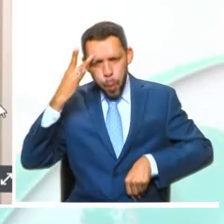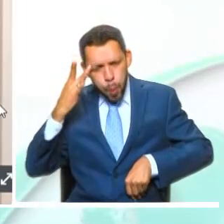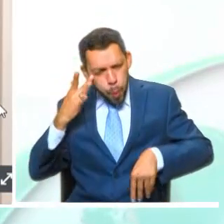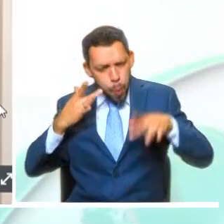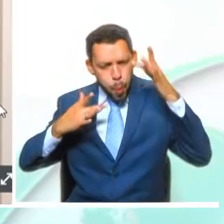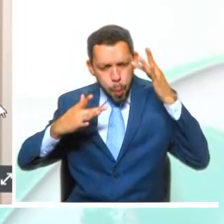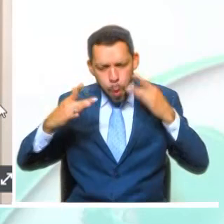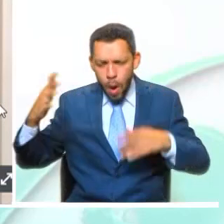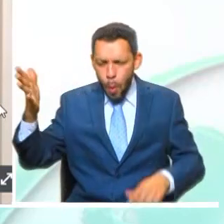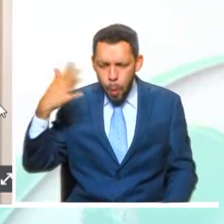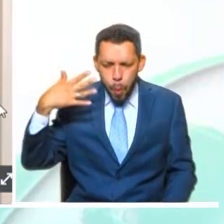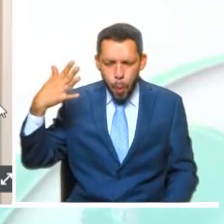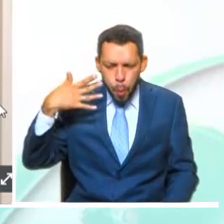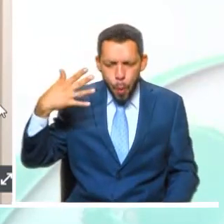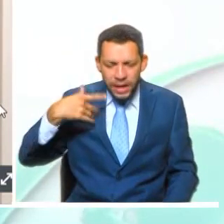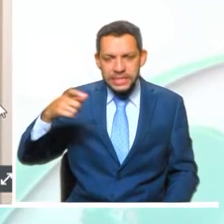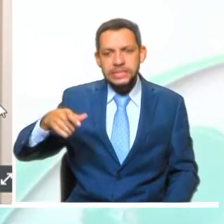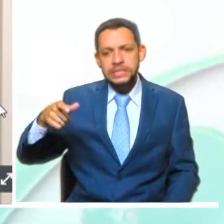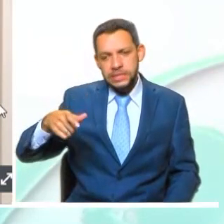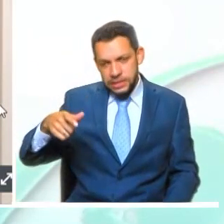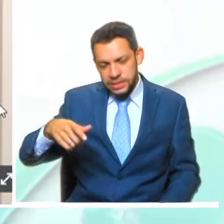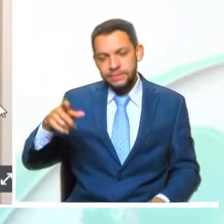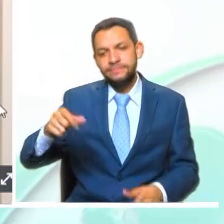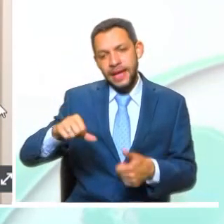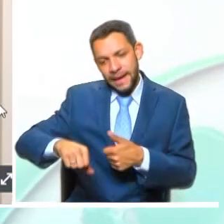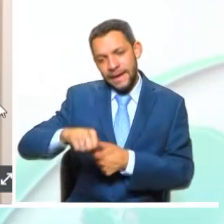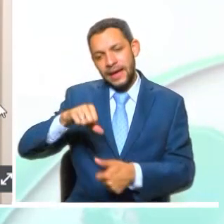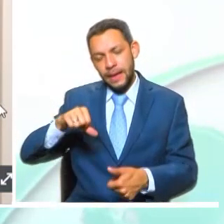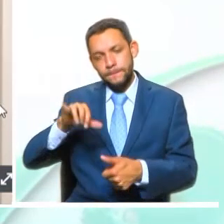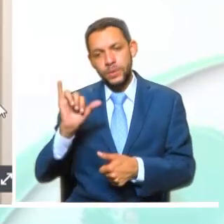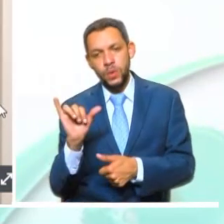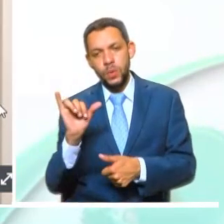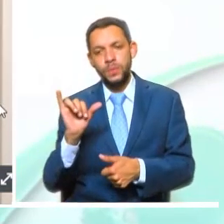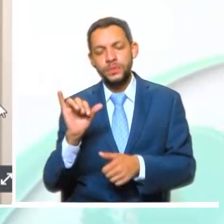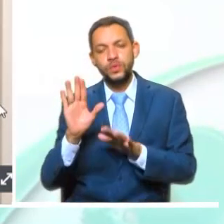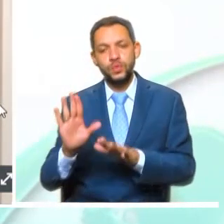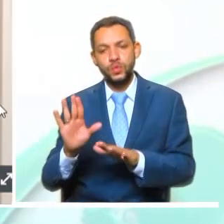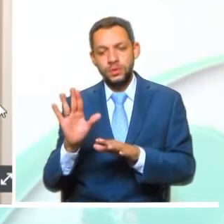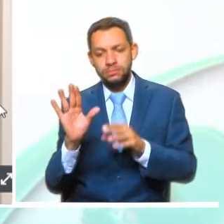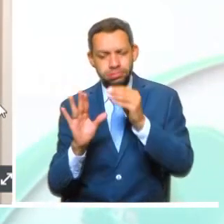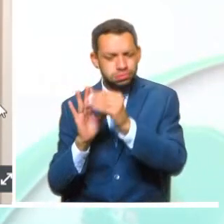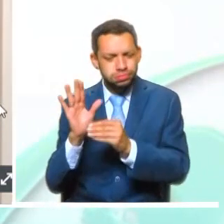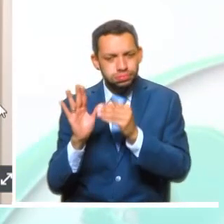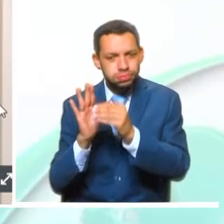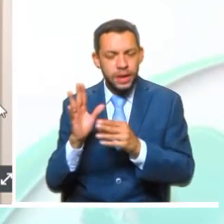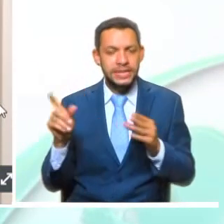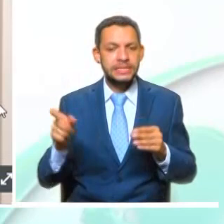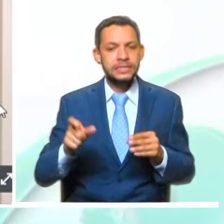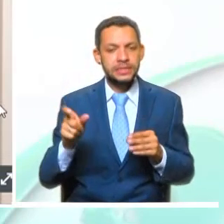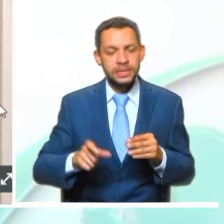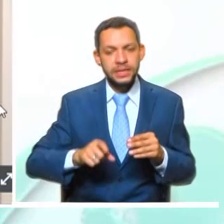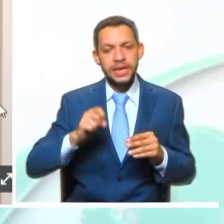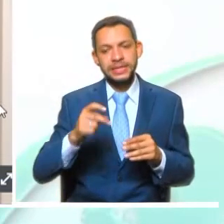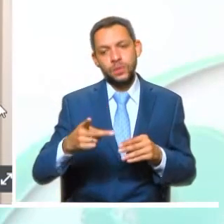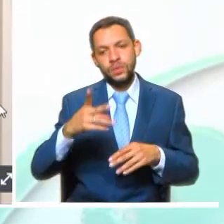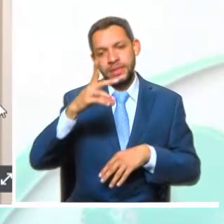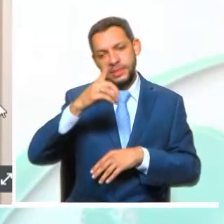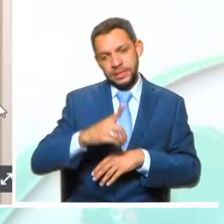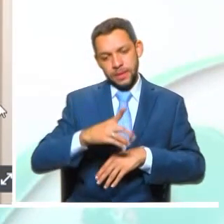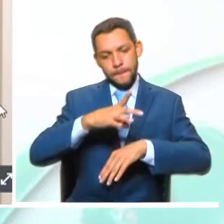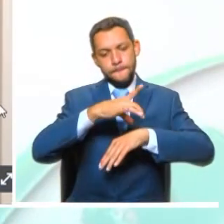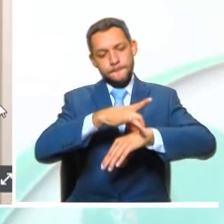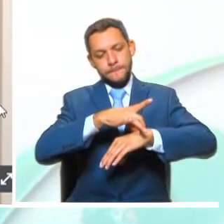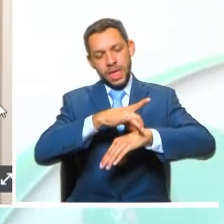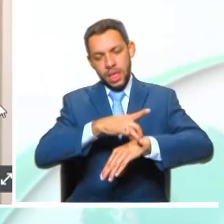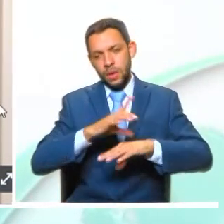está refiriendo esta paciente necesita un reemplazo hormonal yo le aconsejaría que tuviera una segunda opinión que buscada para